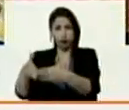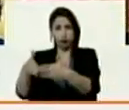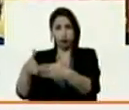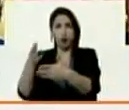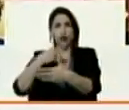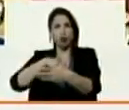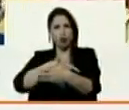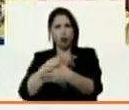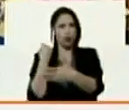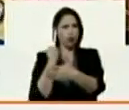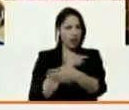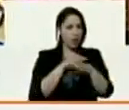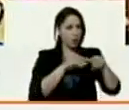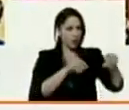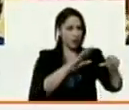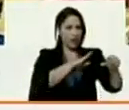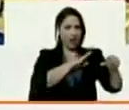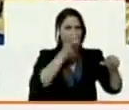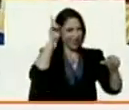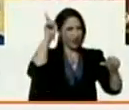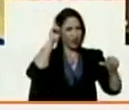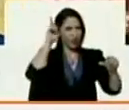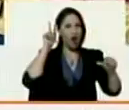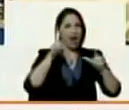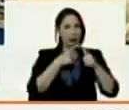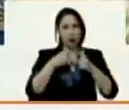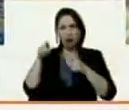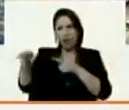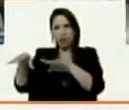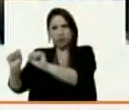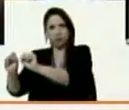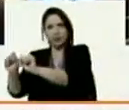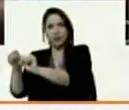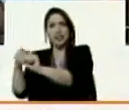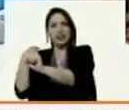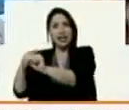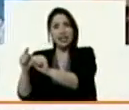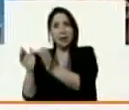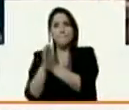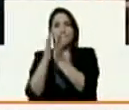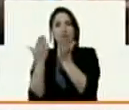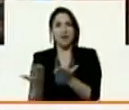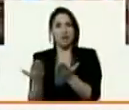nosotros teníamos las tierras y ellos tenían las Biblias.